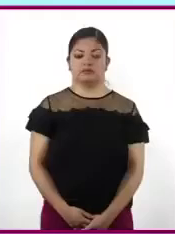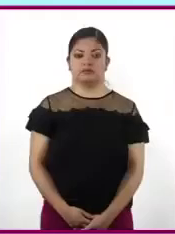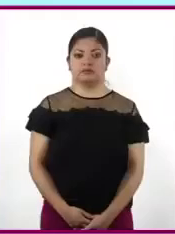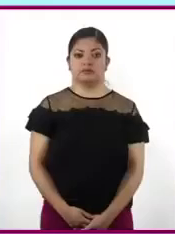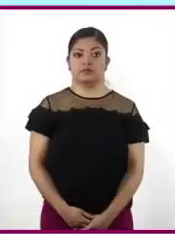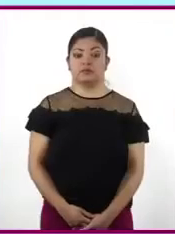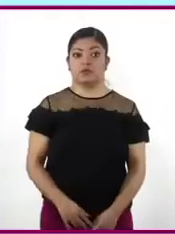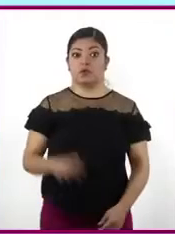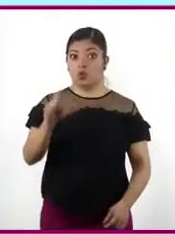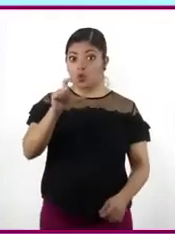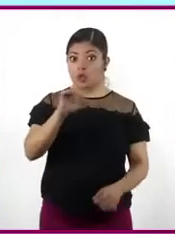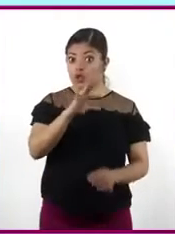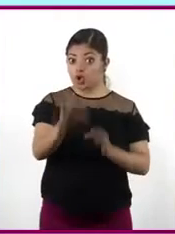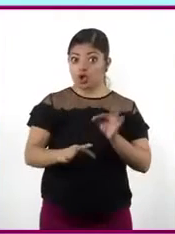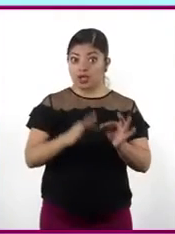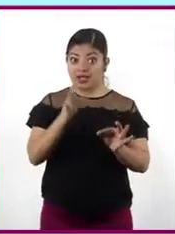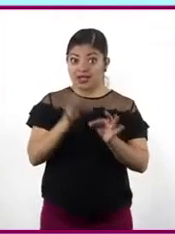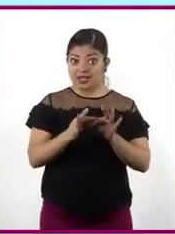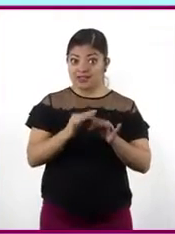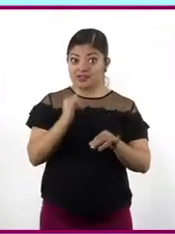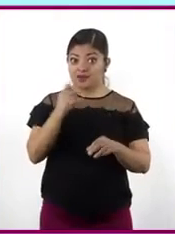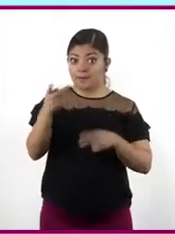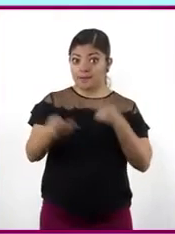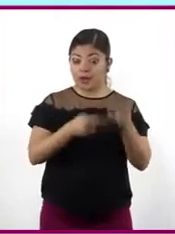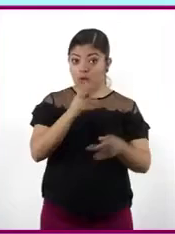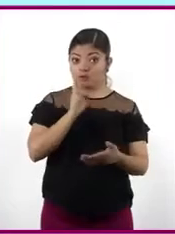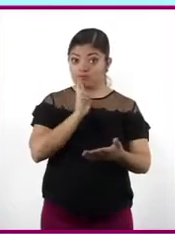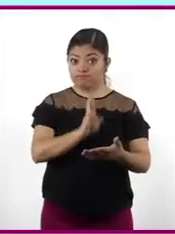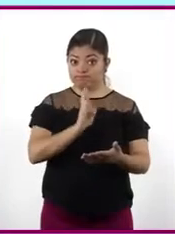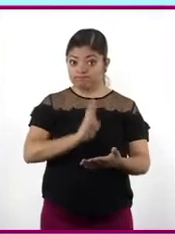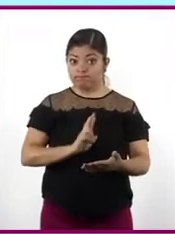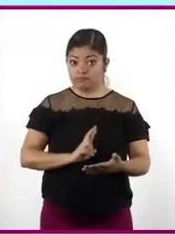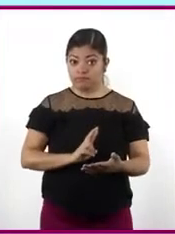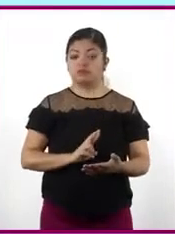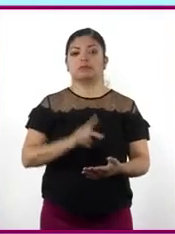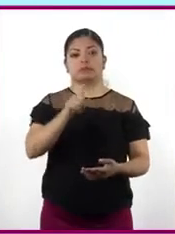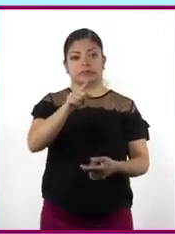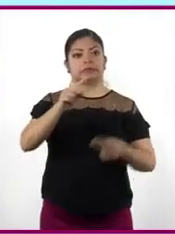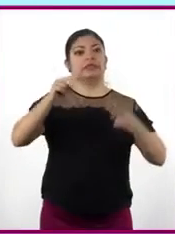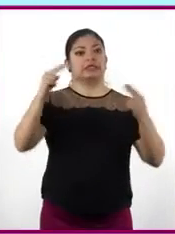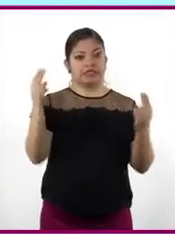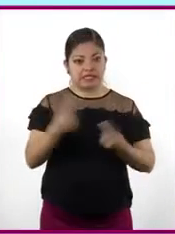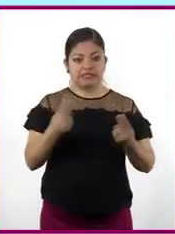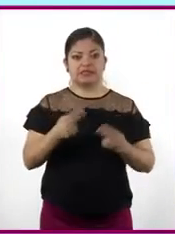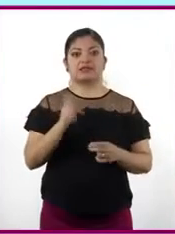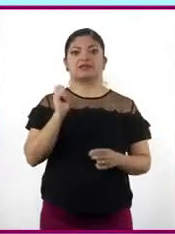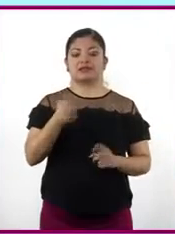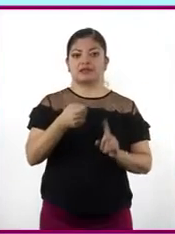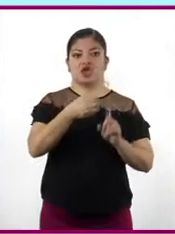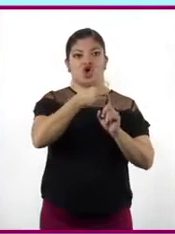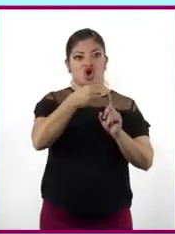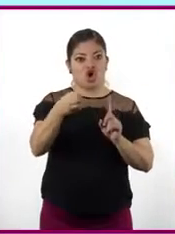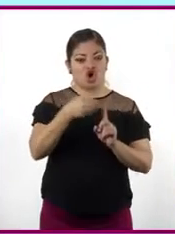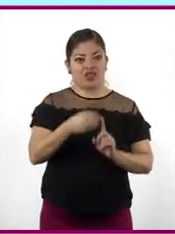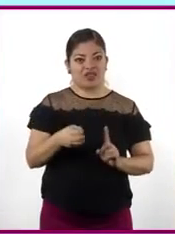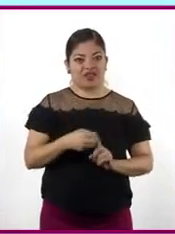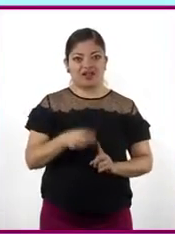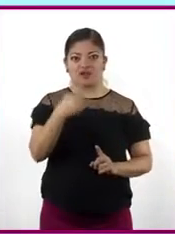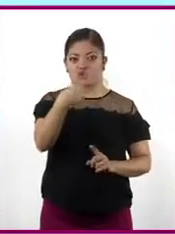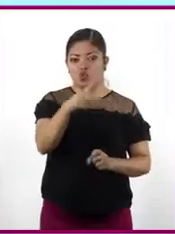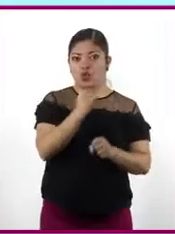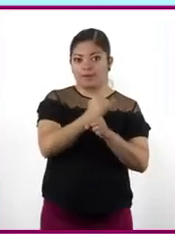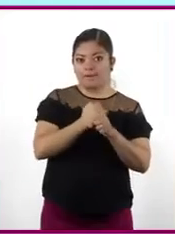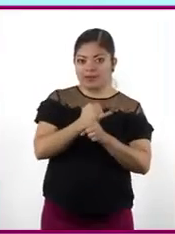Una vez que cuenten con la información que responde a las preguntas que se plantearon, es necesario que organicen los resultados de su